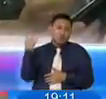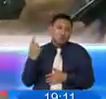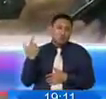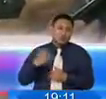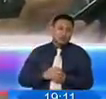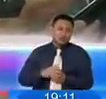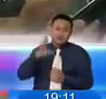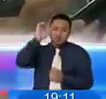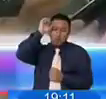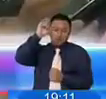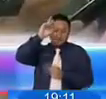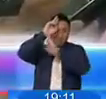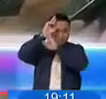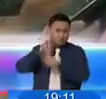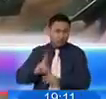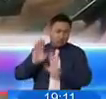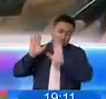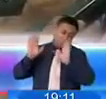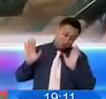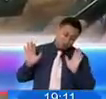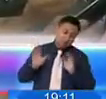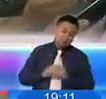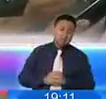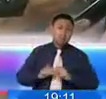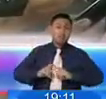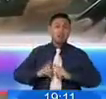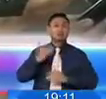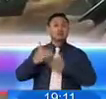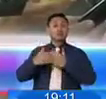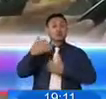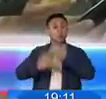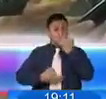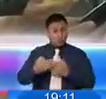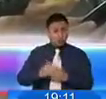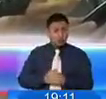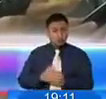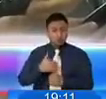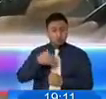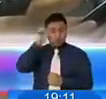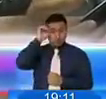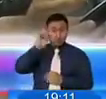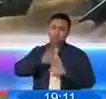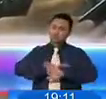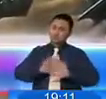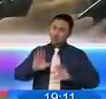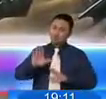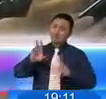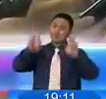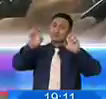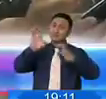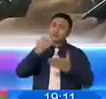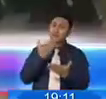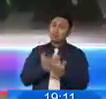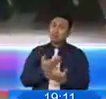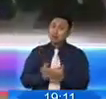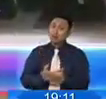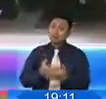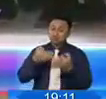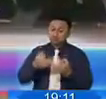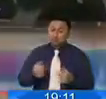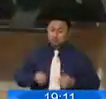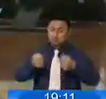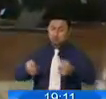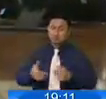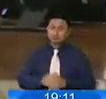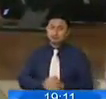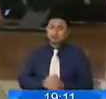las opiniones se respetan, hasta se toleran, pero a la hora de un juicio no se trata de opiniones, sino de argumentos y de hechos concretos.